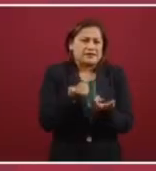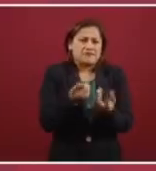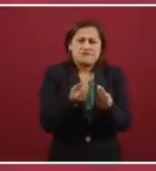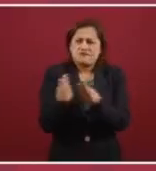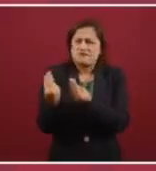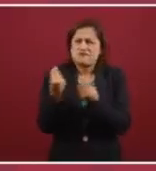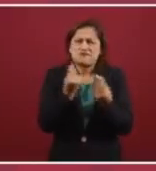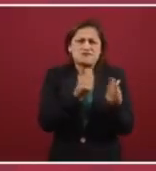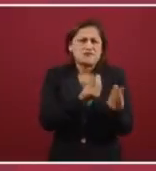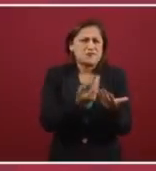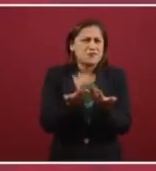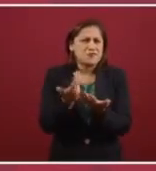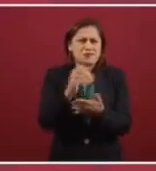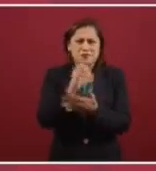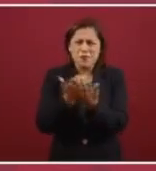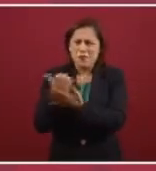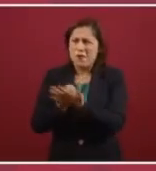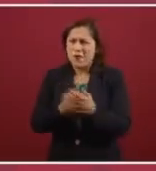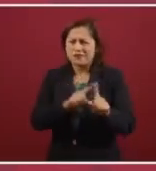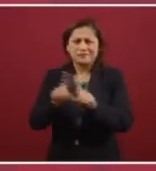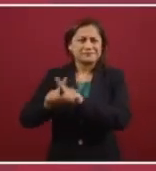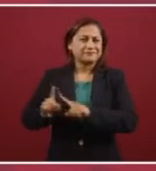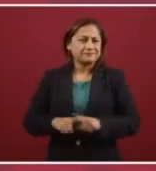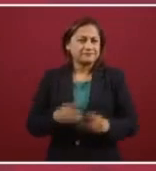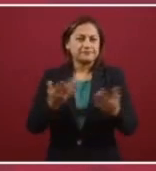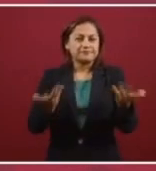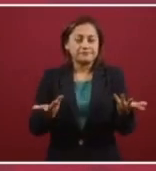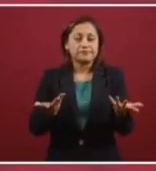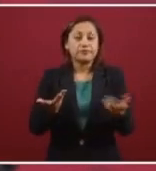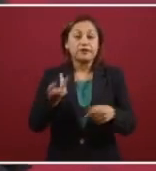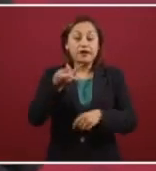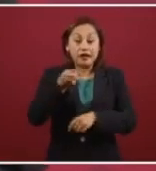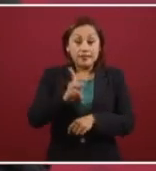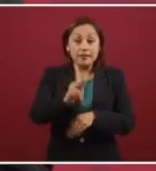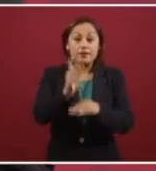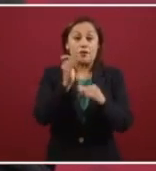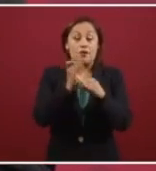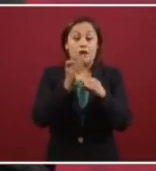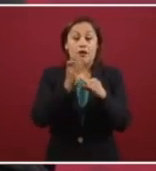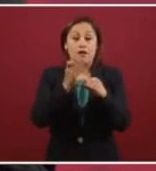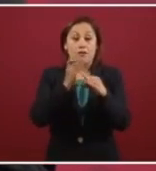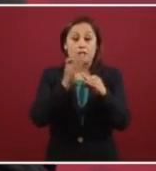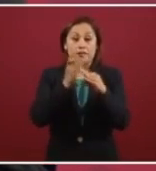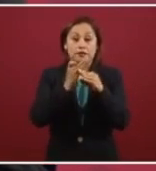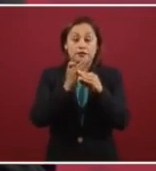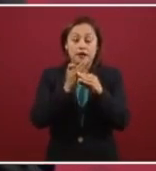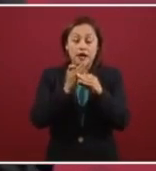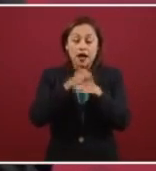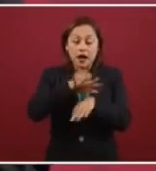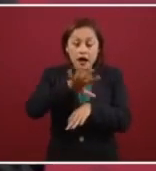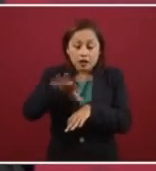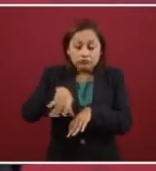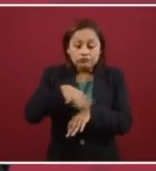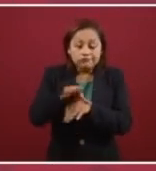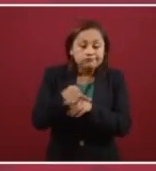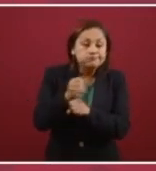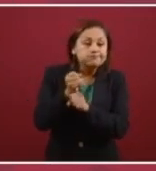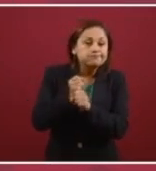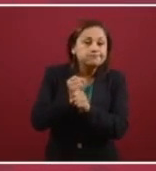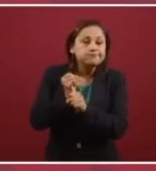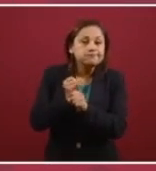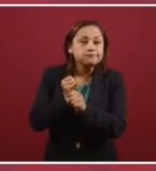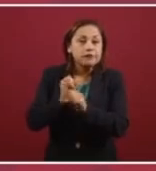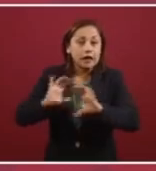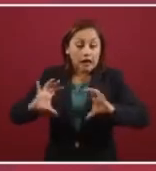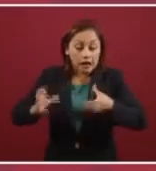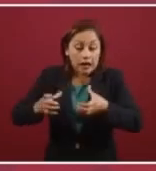ver si lo que hicieron estuvo mal tras